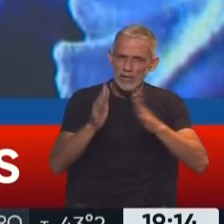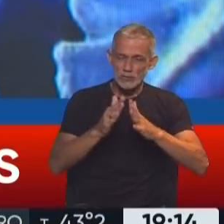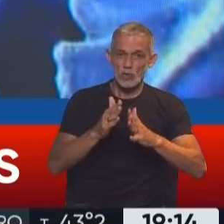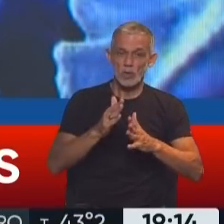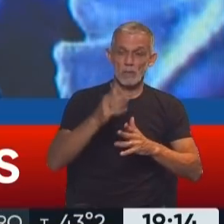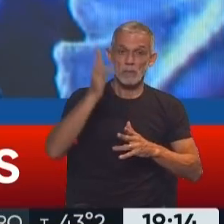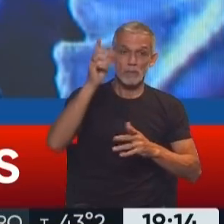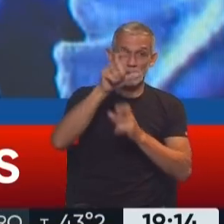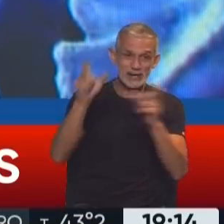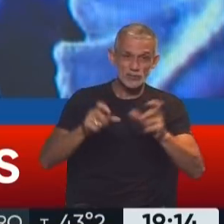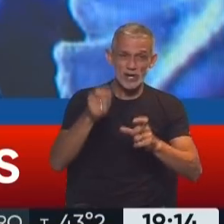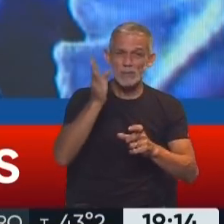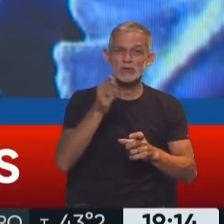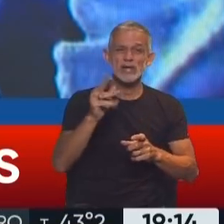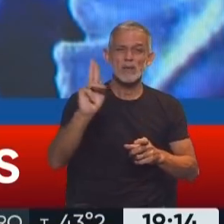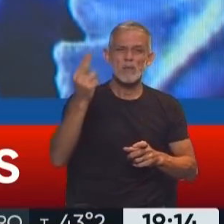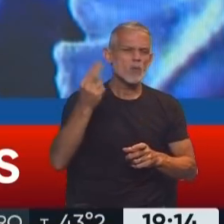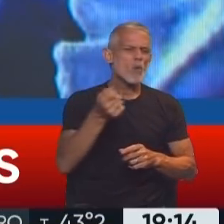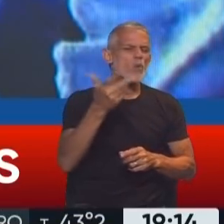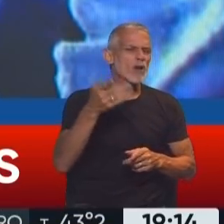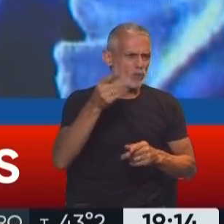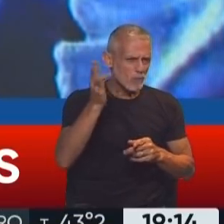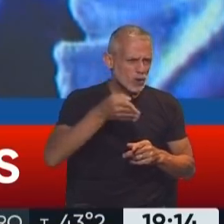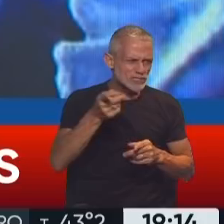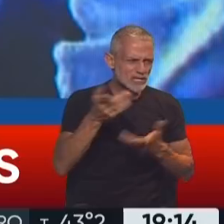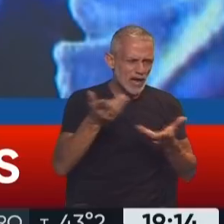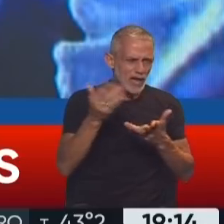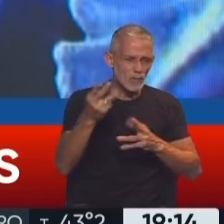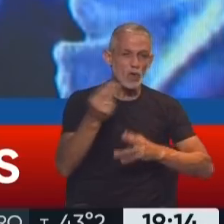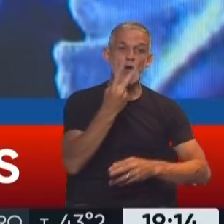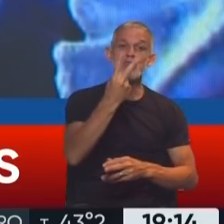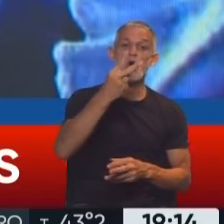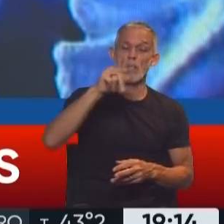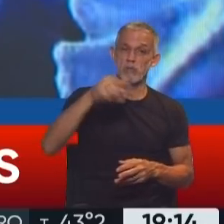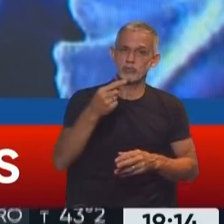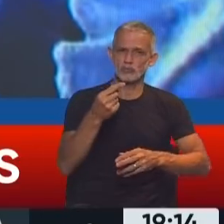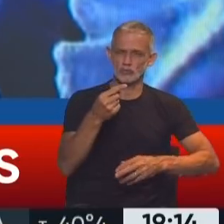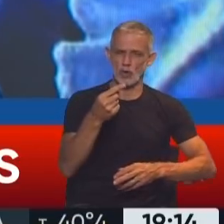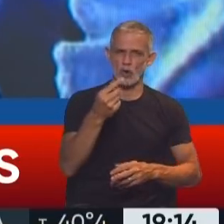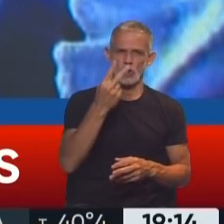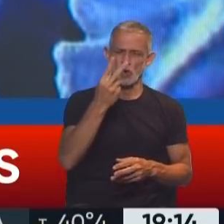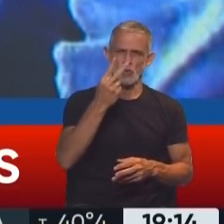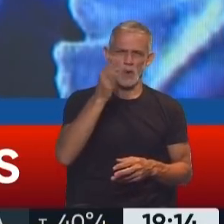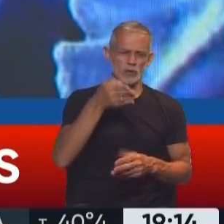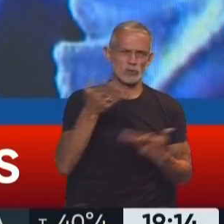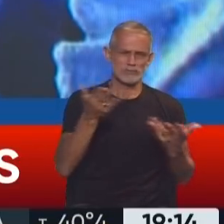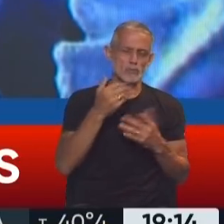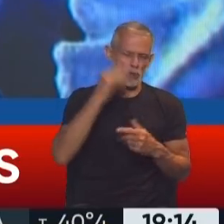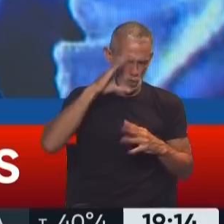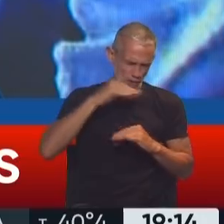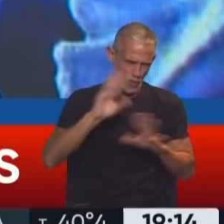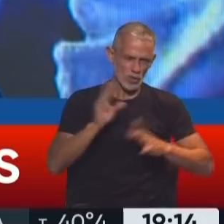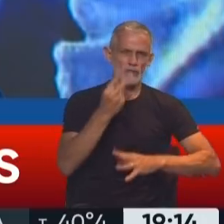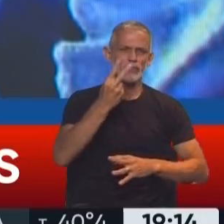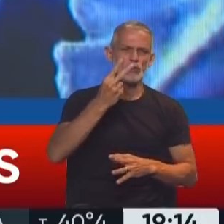el porcentaje de letalidad era ¿de cuántos? ¿Usted se acuerda el número? 2 puntos, llegamos a... 2 bueno, puntos. tuvimos números muy altos, pero